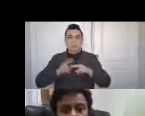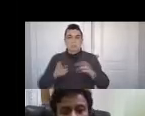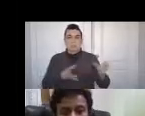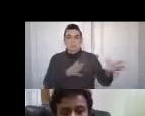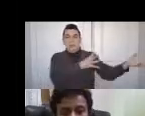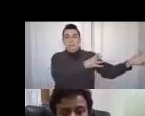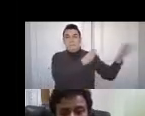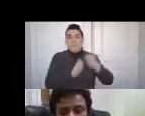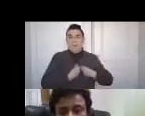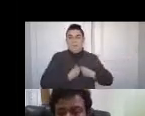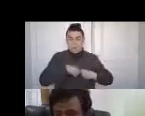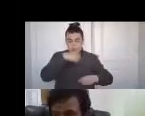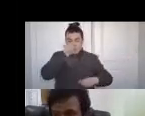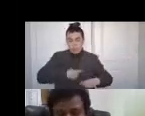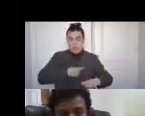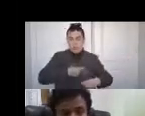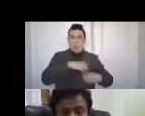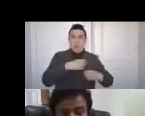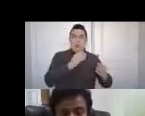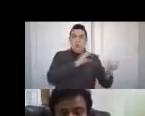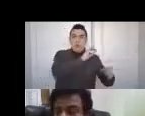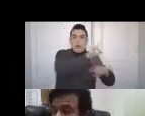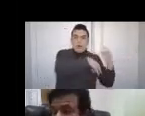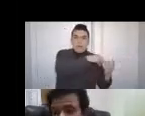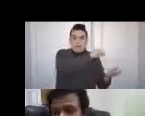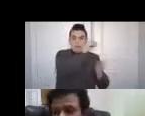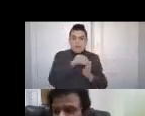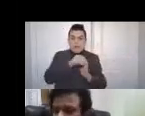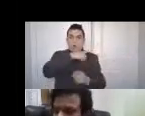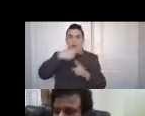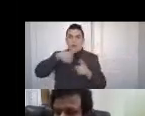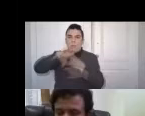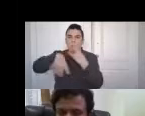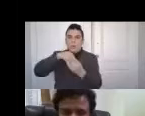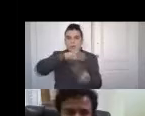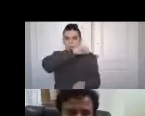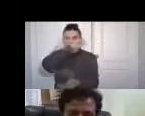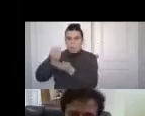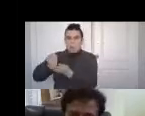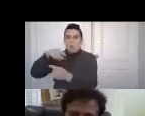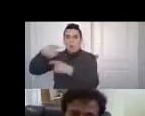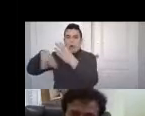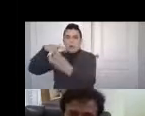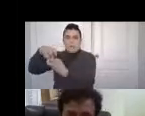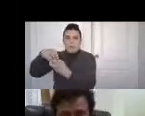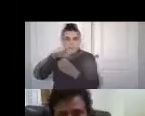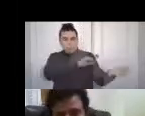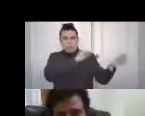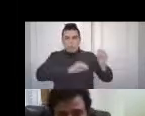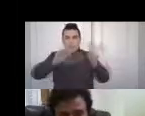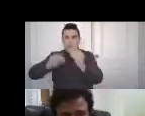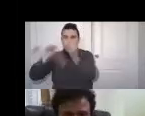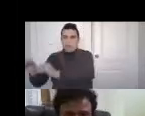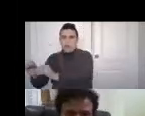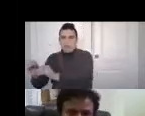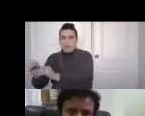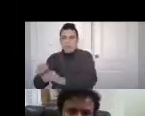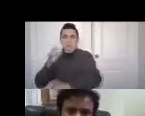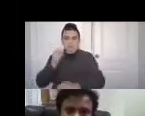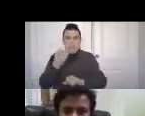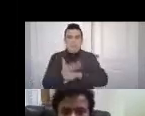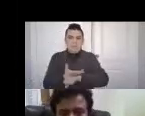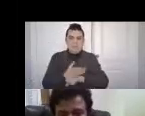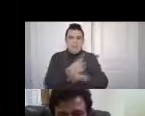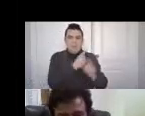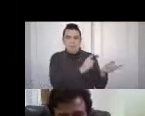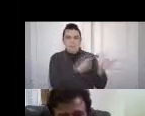¿Que tuvo intermediarios? Los tuvo. ¿Lo conocemos? Todavía no lo hemos zanjado. ¿Sí? Sin embargo, lo que sí sabemos es